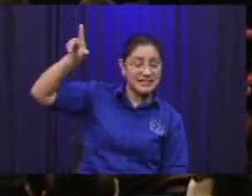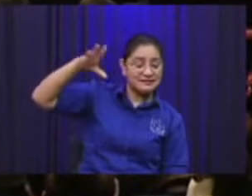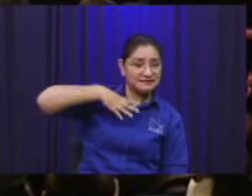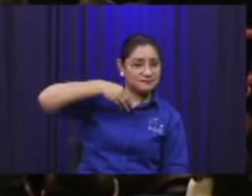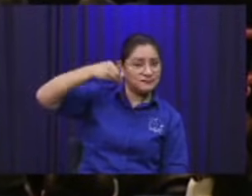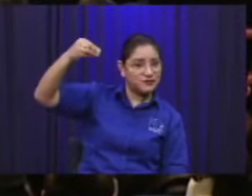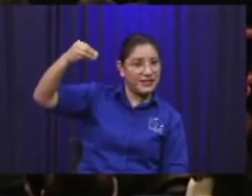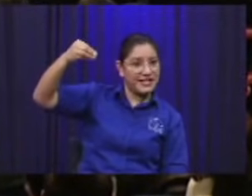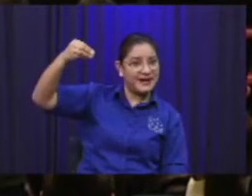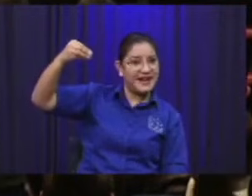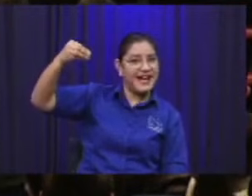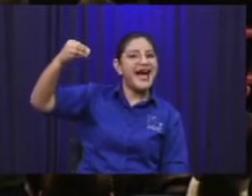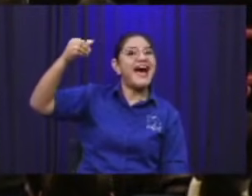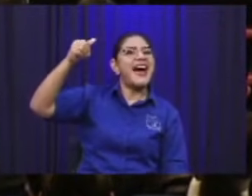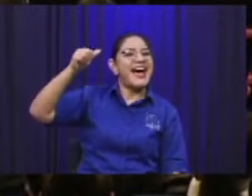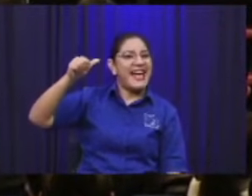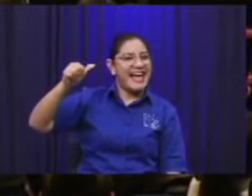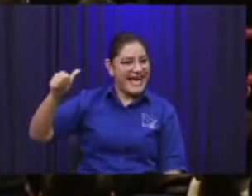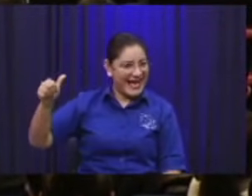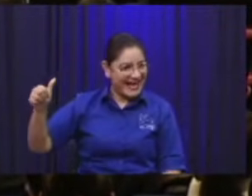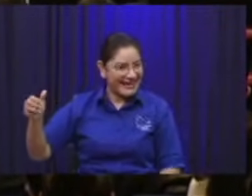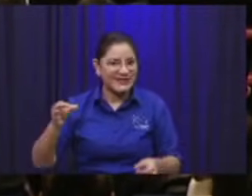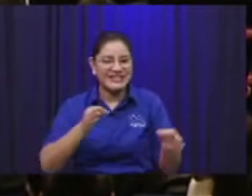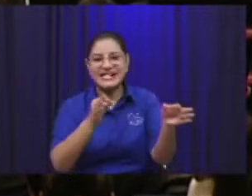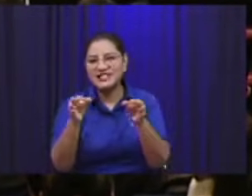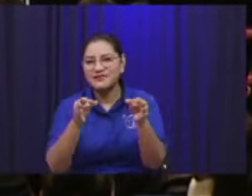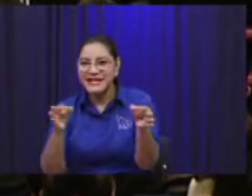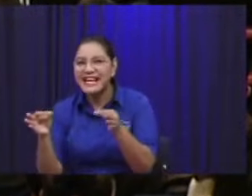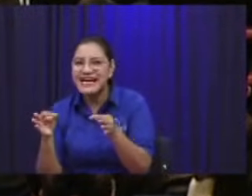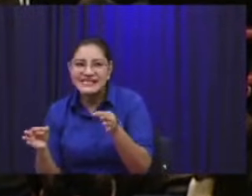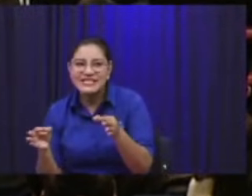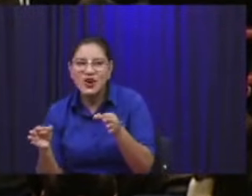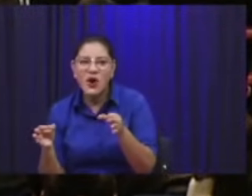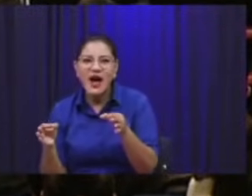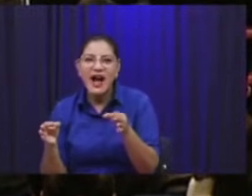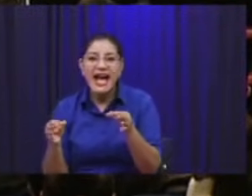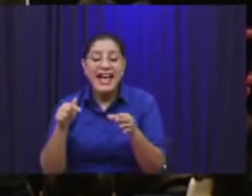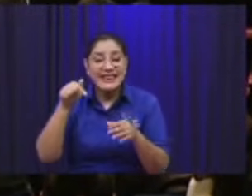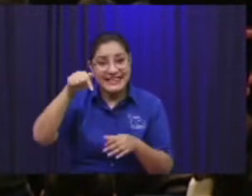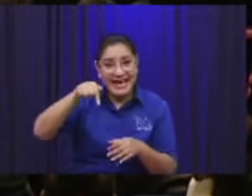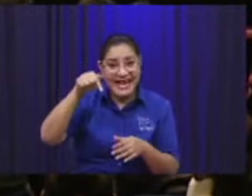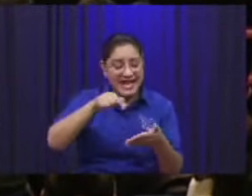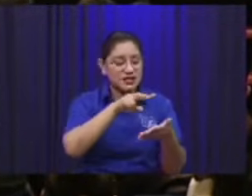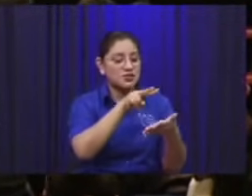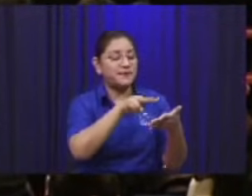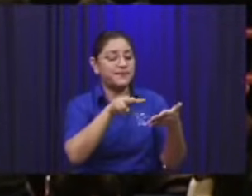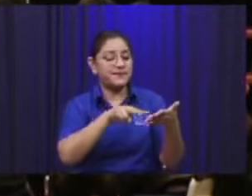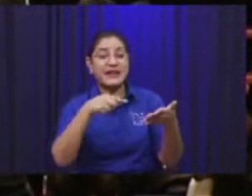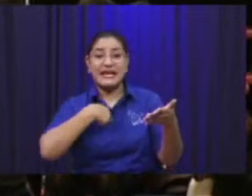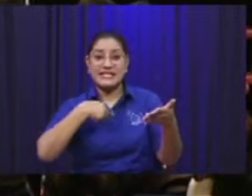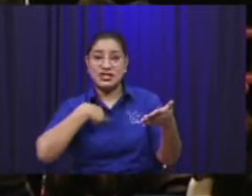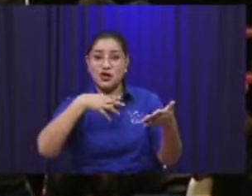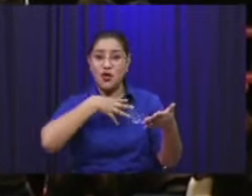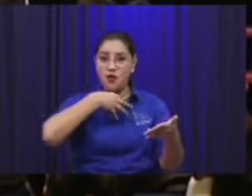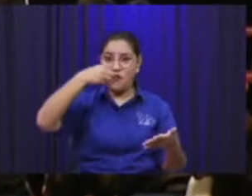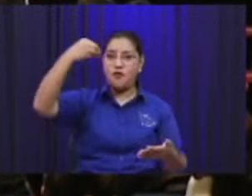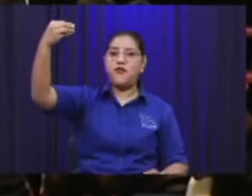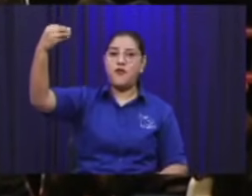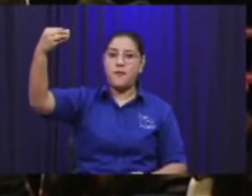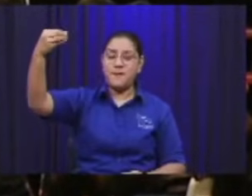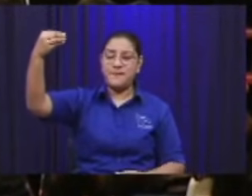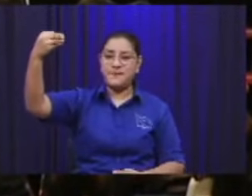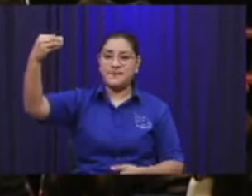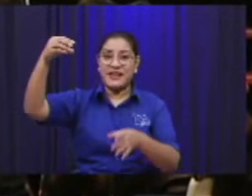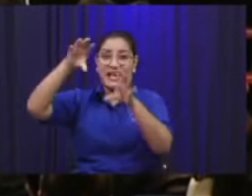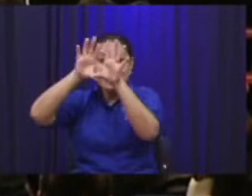entonces entonces quiere decir que tiene que haber una explicación si voy a salir de la tierra y me